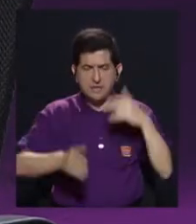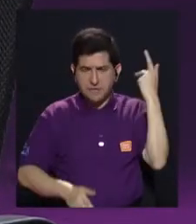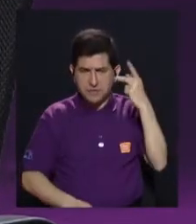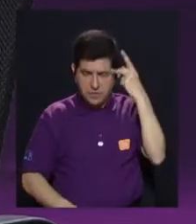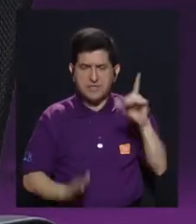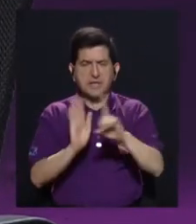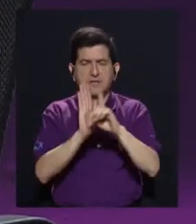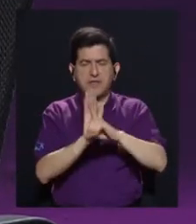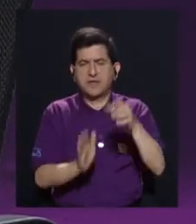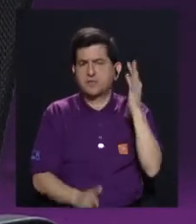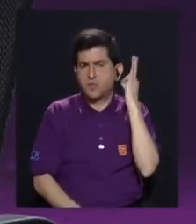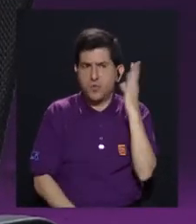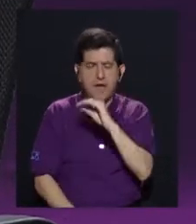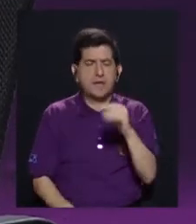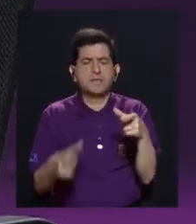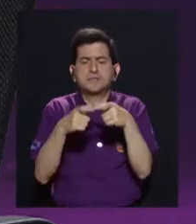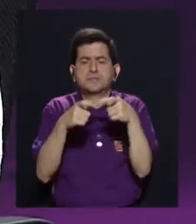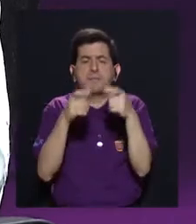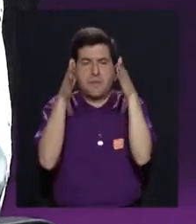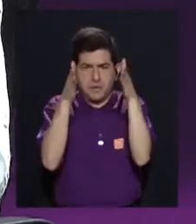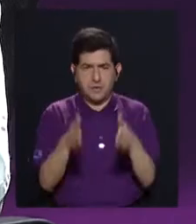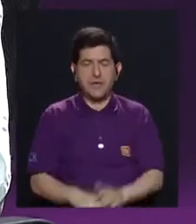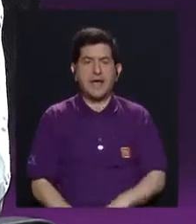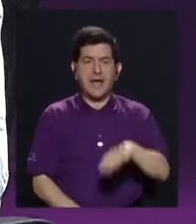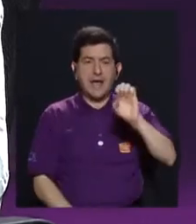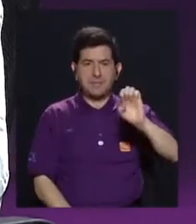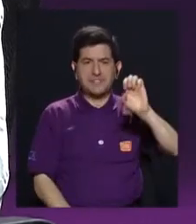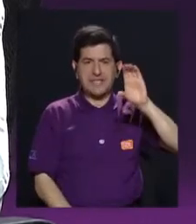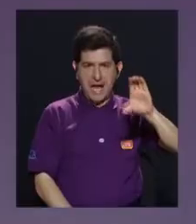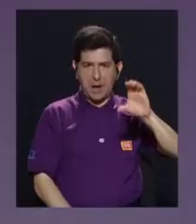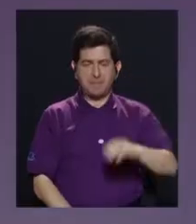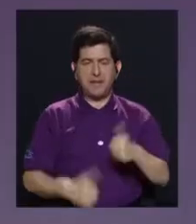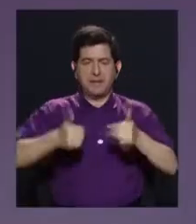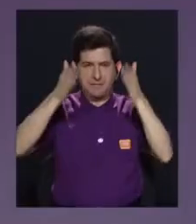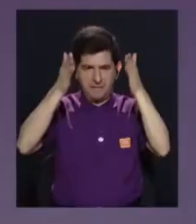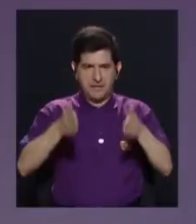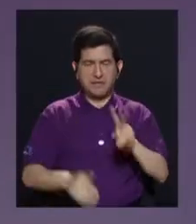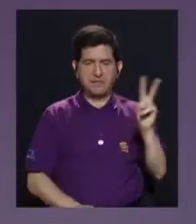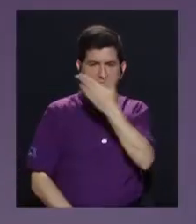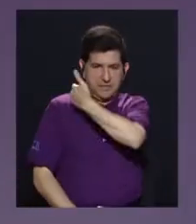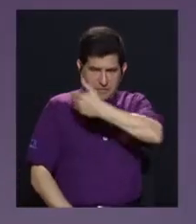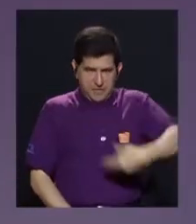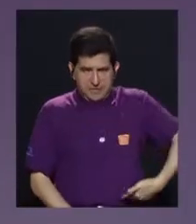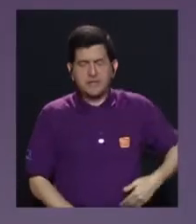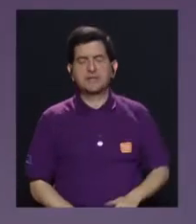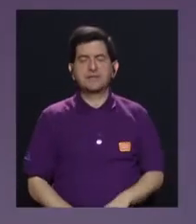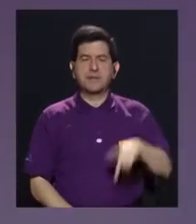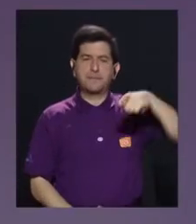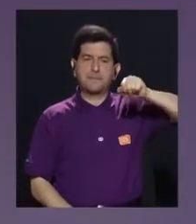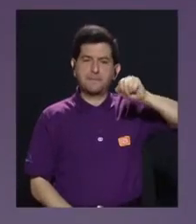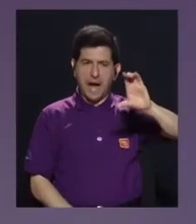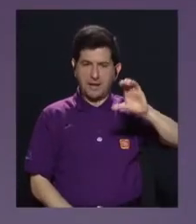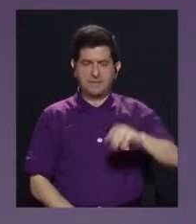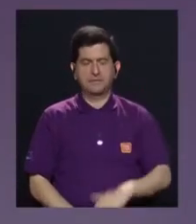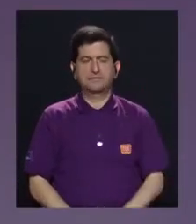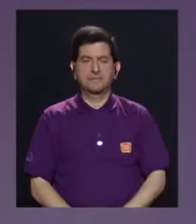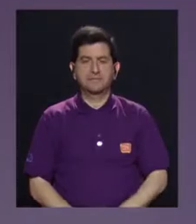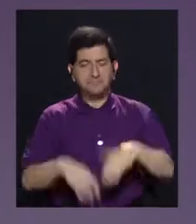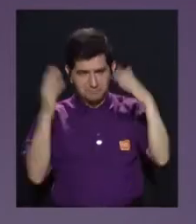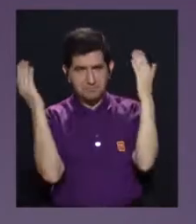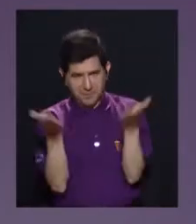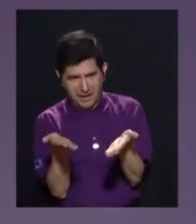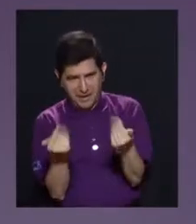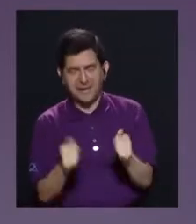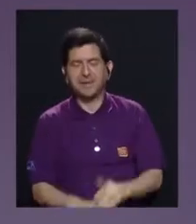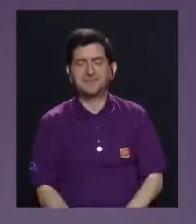las mujeres y de las minorías invitamos a epsy campbell candidata a la vicepresidencia por el partido acción ciudadana bienvenida a